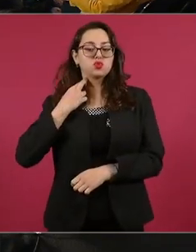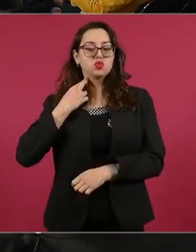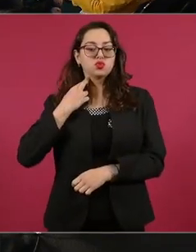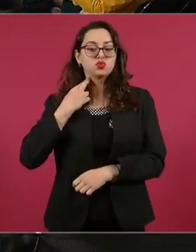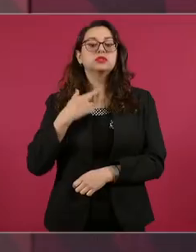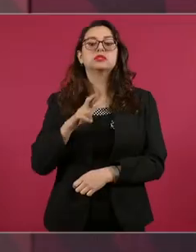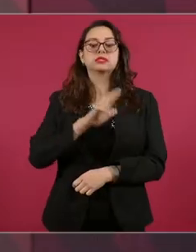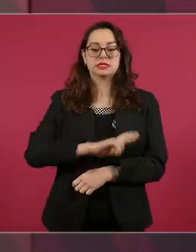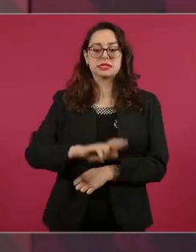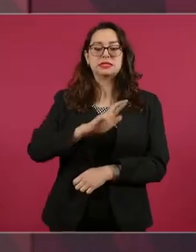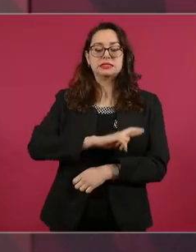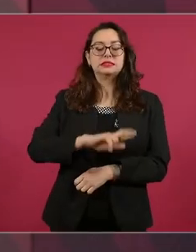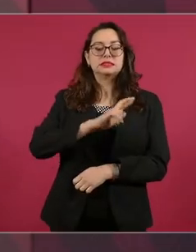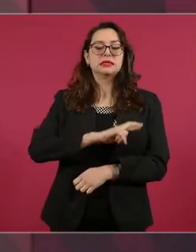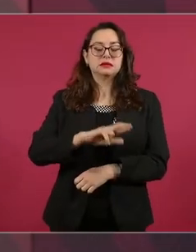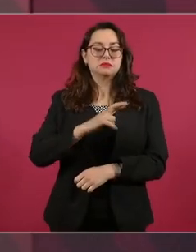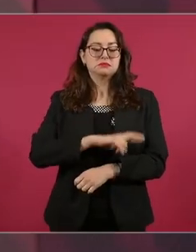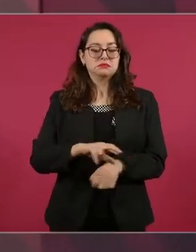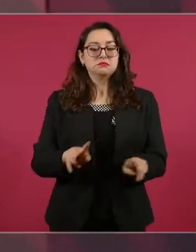son empresas